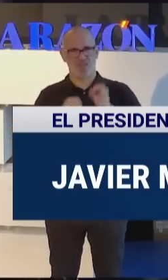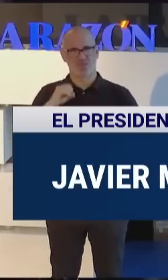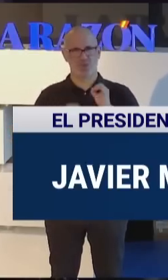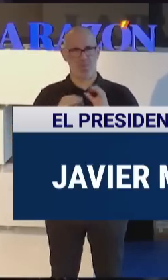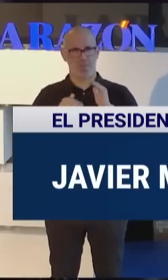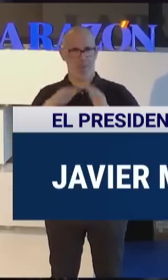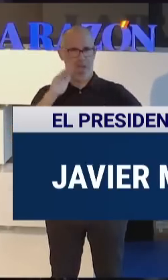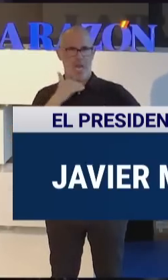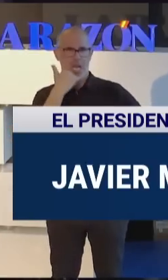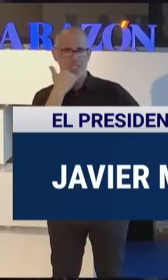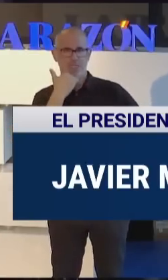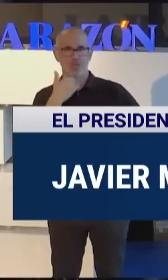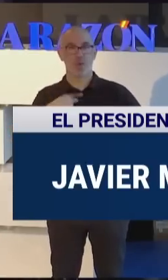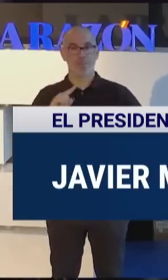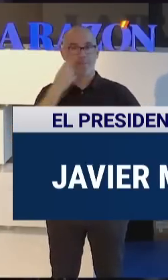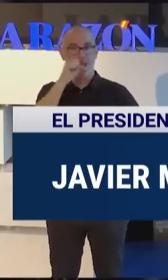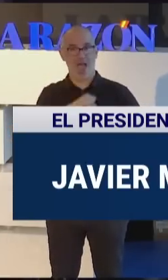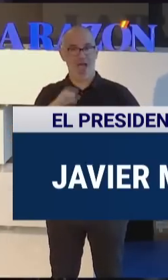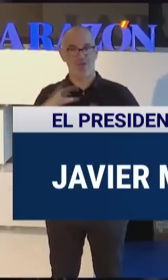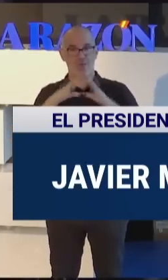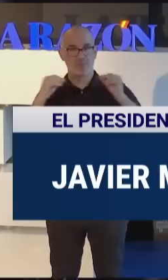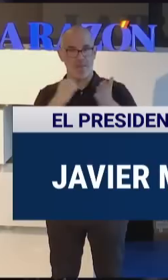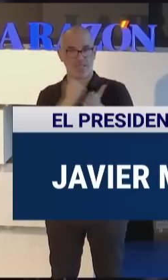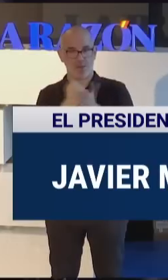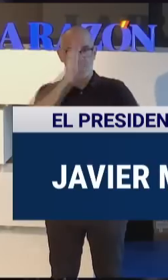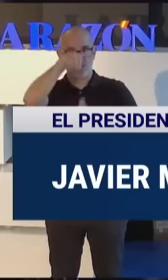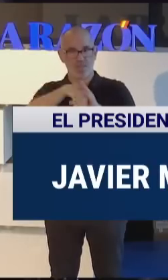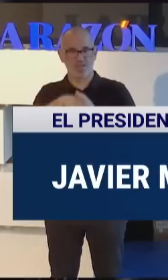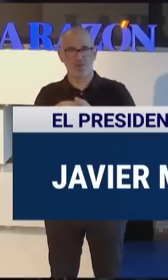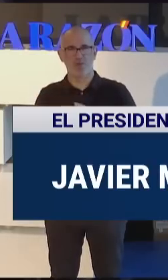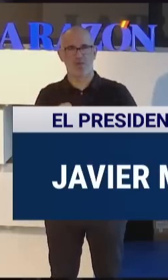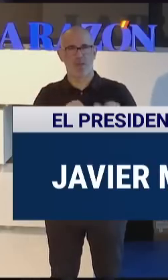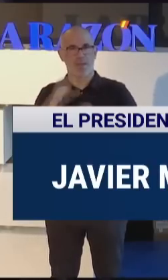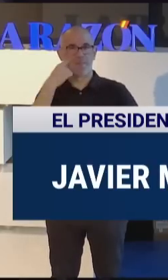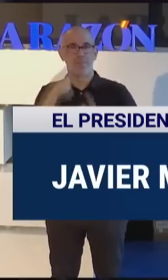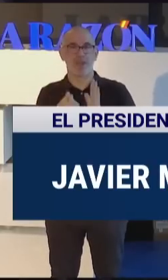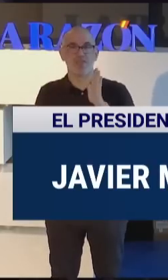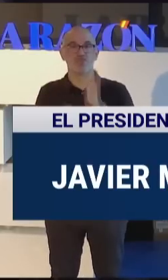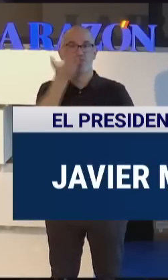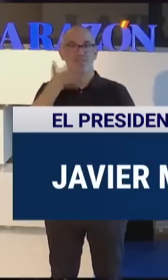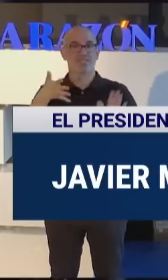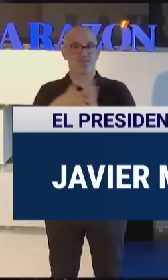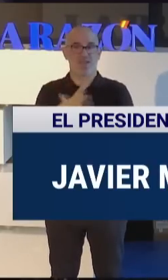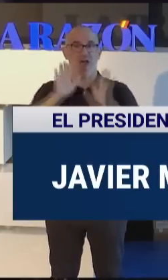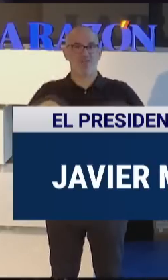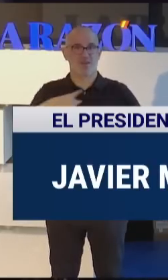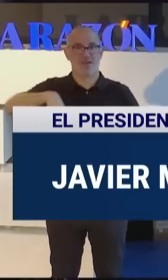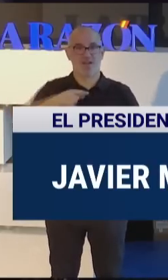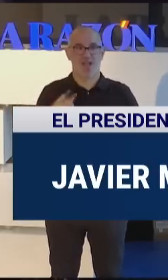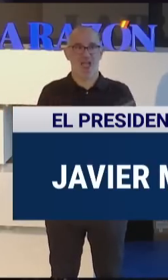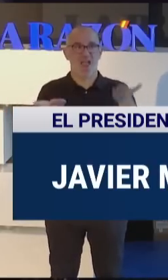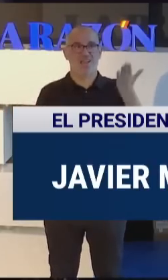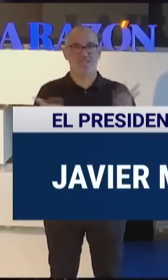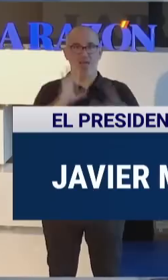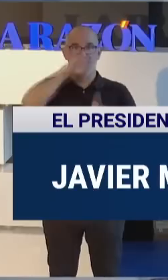Yo recuerdo que estaba en primer año en la facultad y estudiaba que cuando los precios suben la cantidad demandada baja. En ese